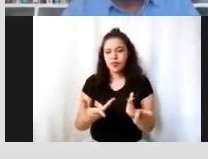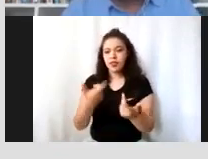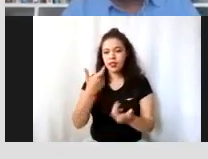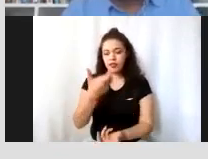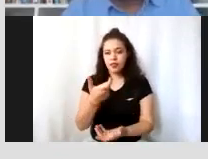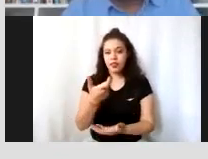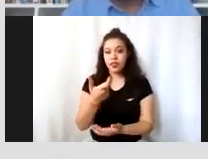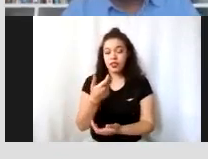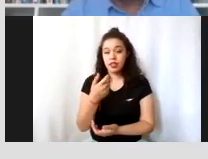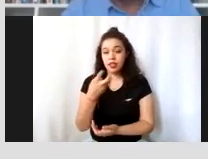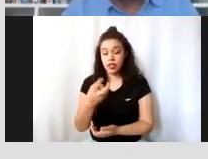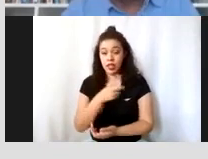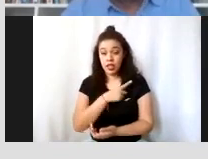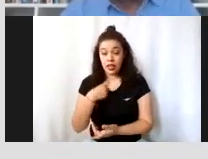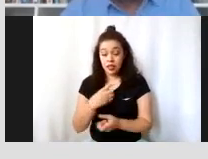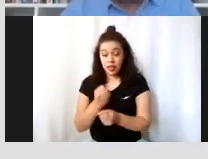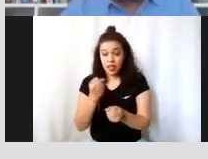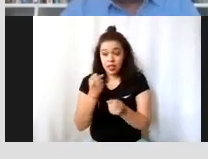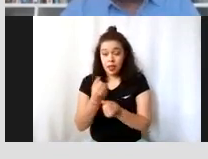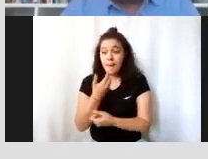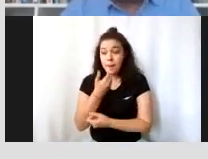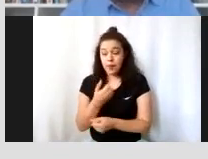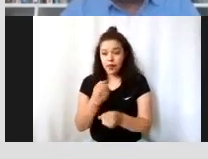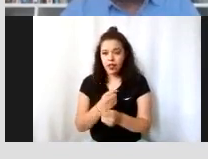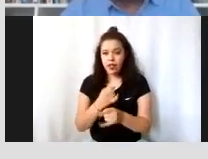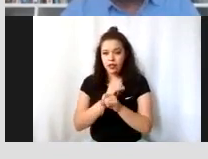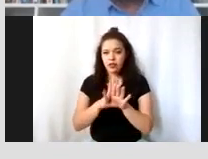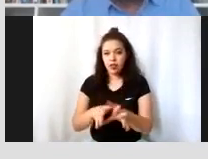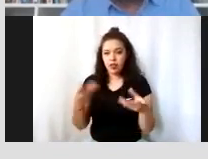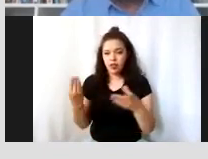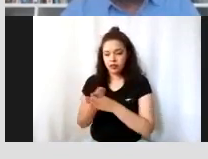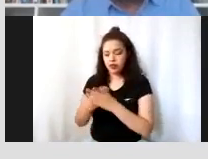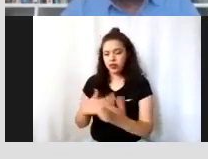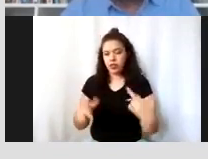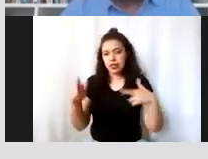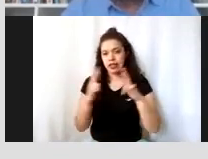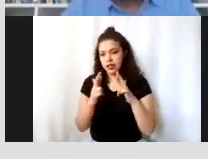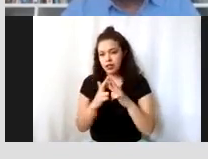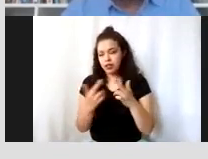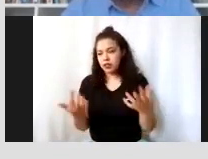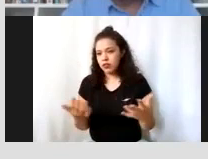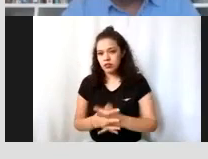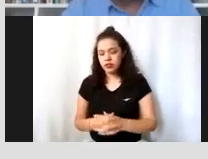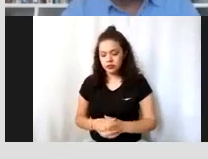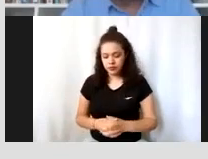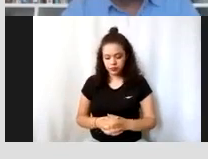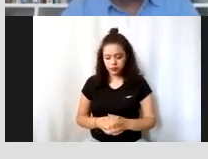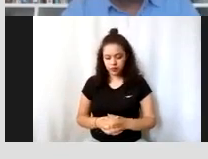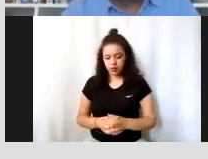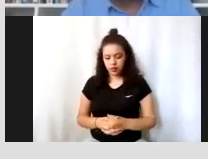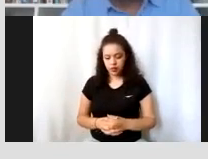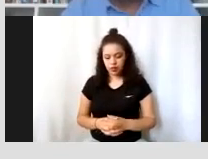claro, estos tienen que ser consistentes, datos personales, religión, bueno, el punto 20,